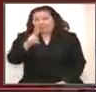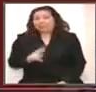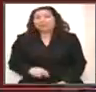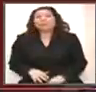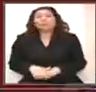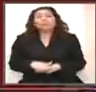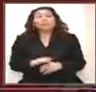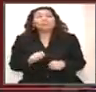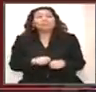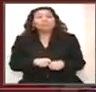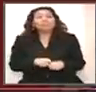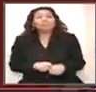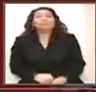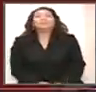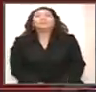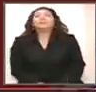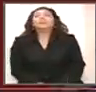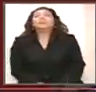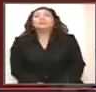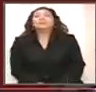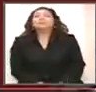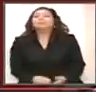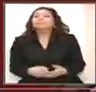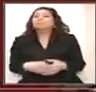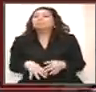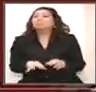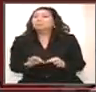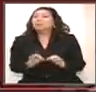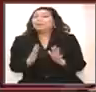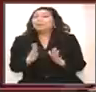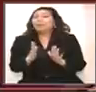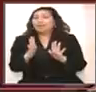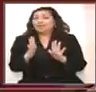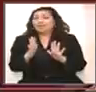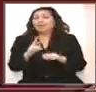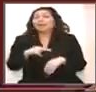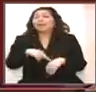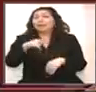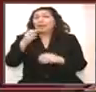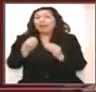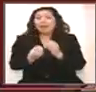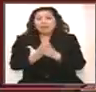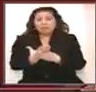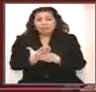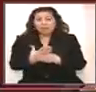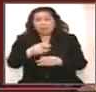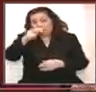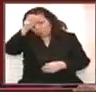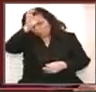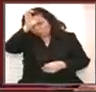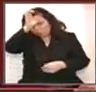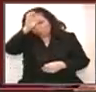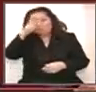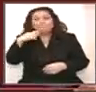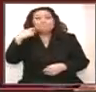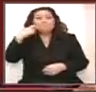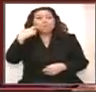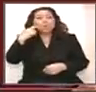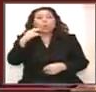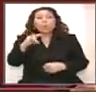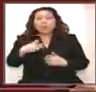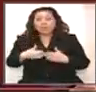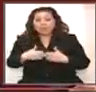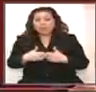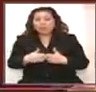la trata de personas se concentra esencialmente en 10 regiones: Arequipa, Cusco, Puno,